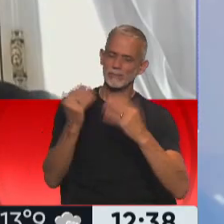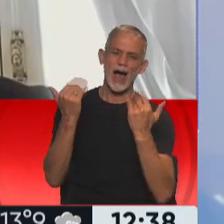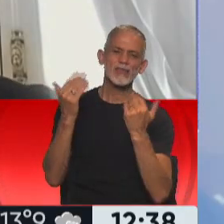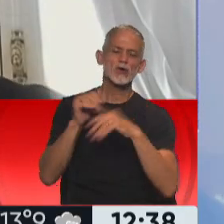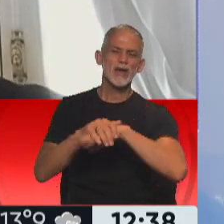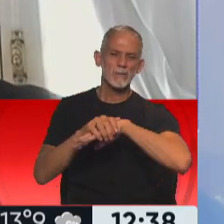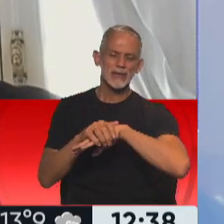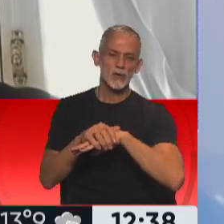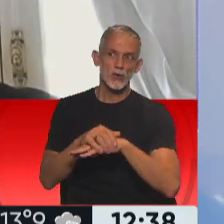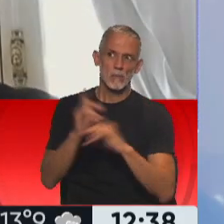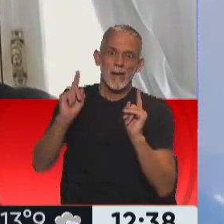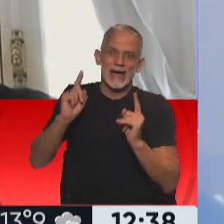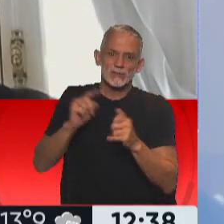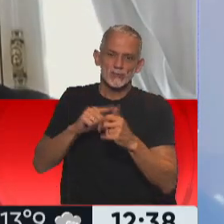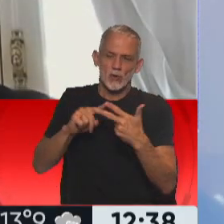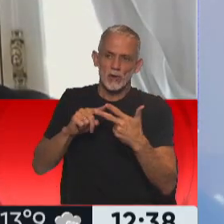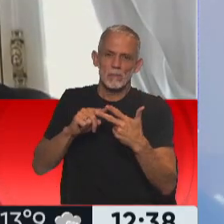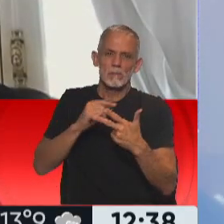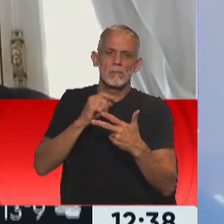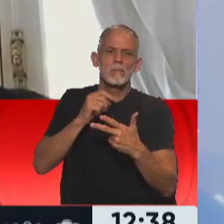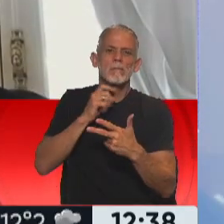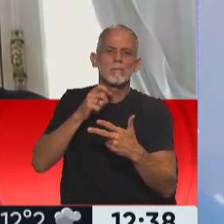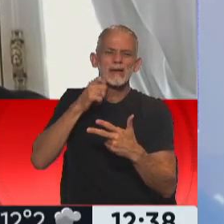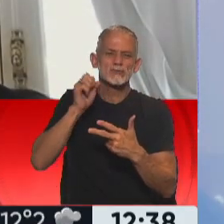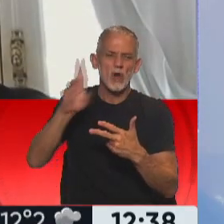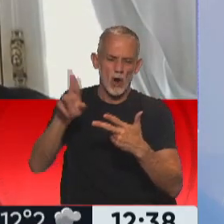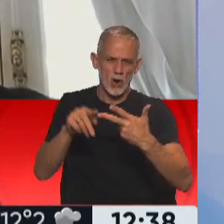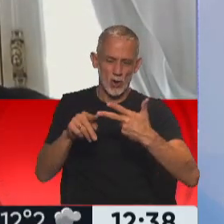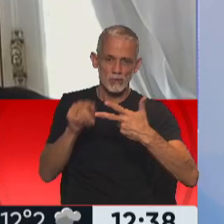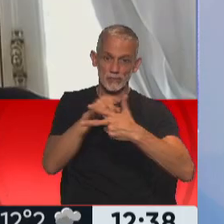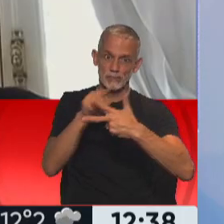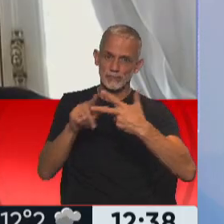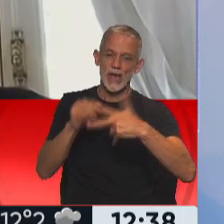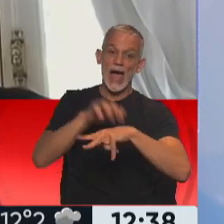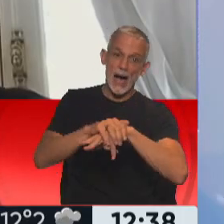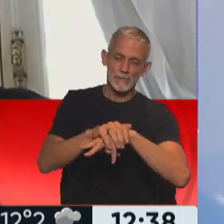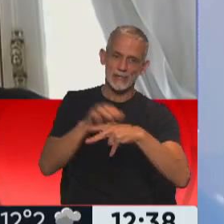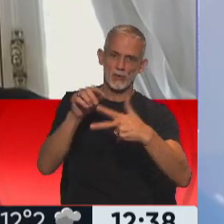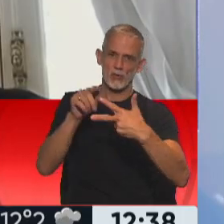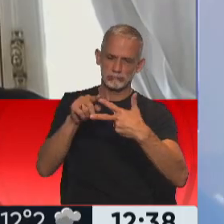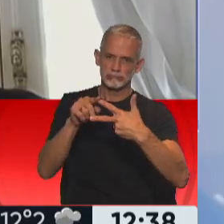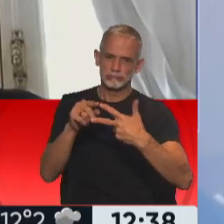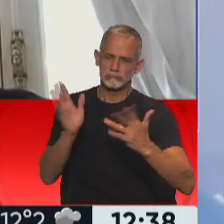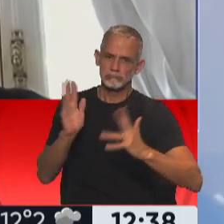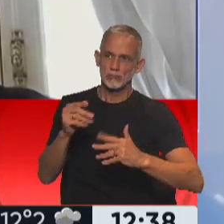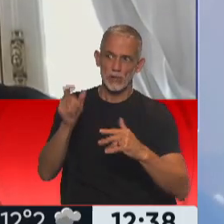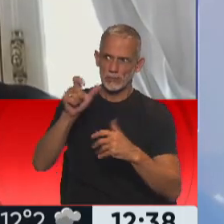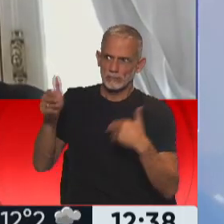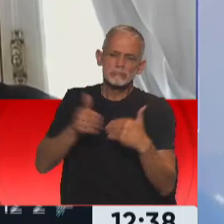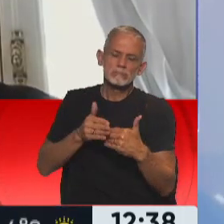maestro y pastor, que son las 3 palabras que para mí lo definieron, ¿no? Amigo de sus amigos, una persona